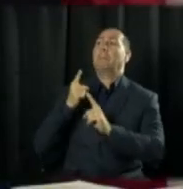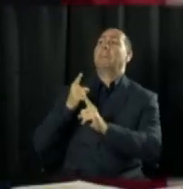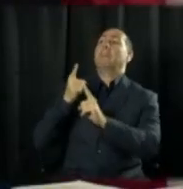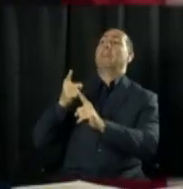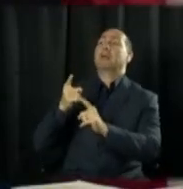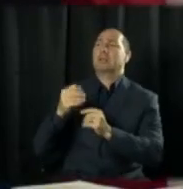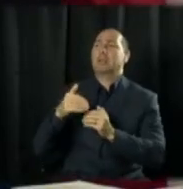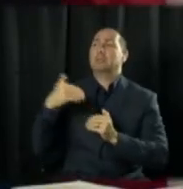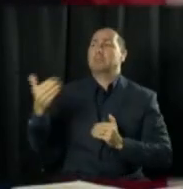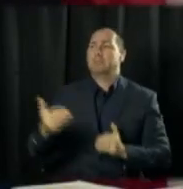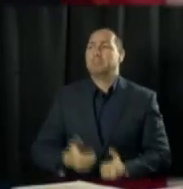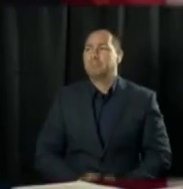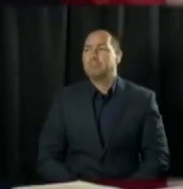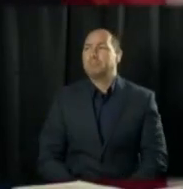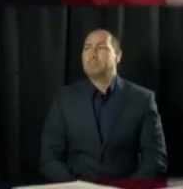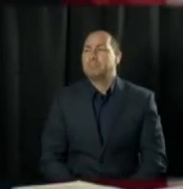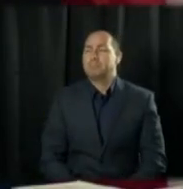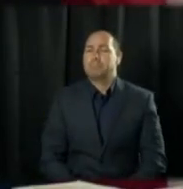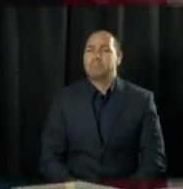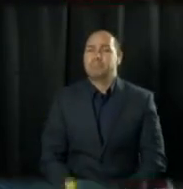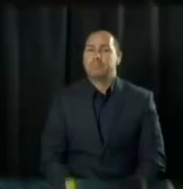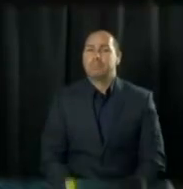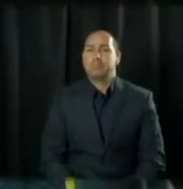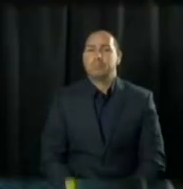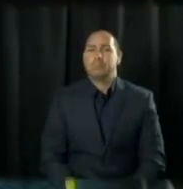cerca de 1,000.